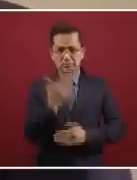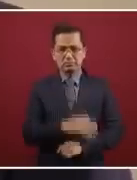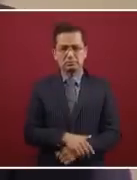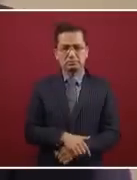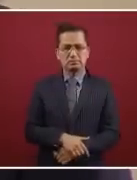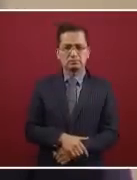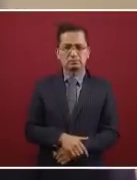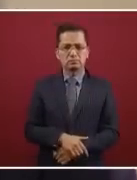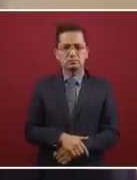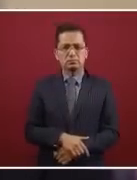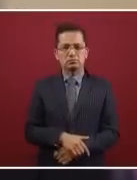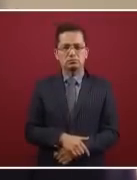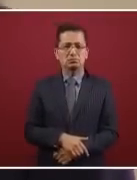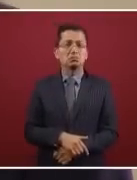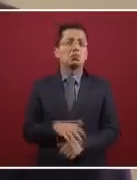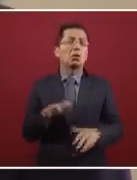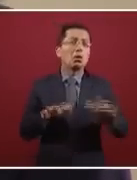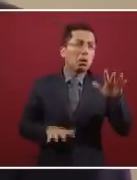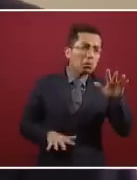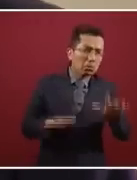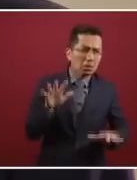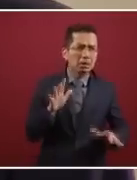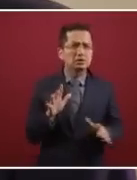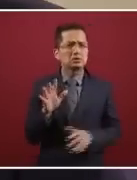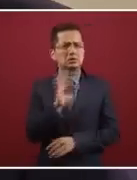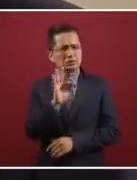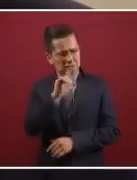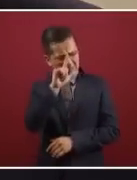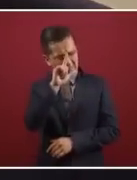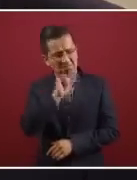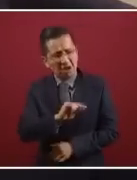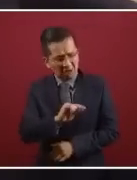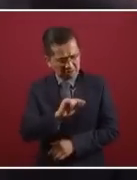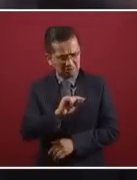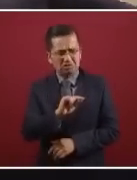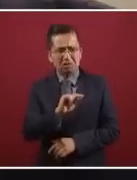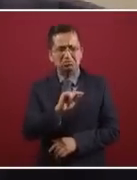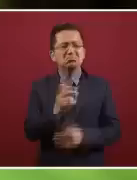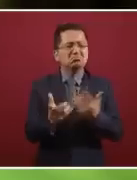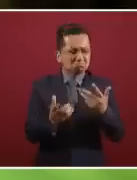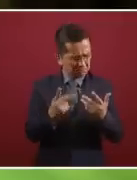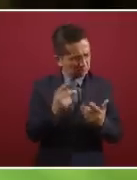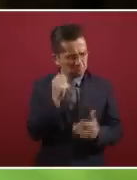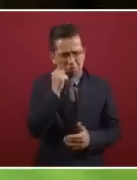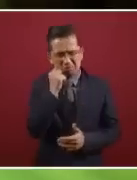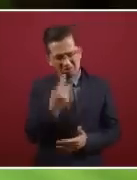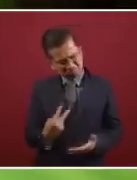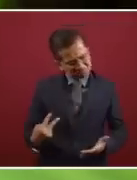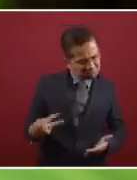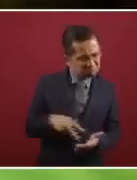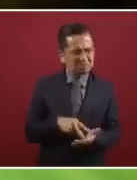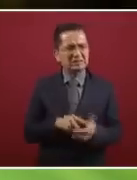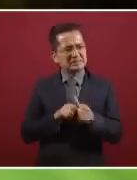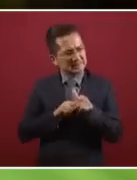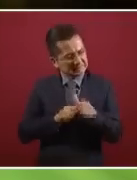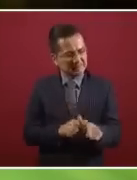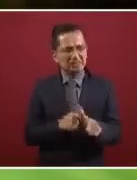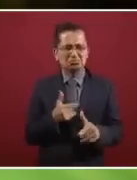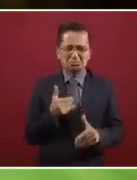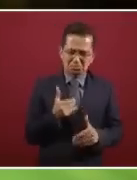A veces se puede uno caer, pero se levanta y sigue